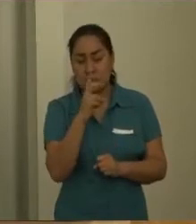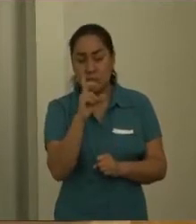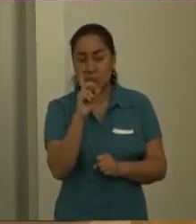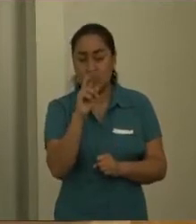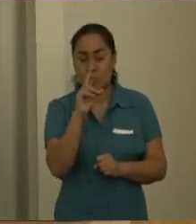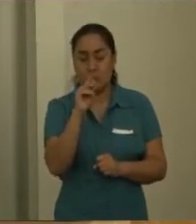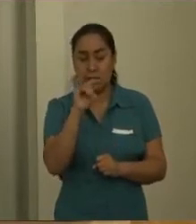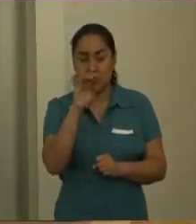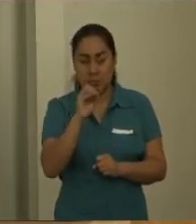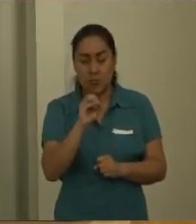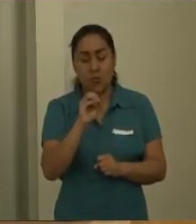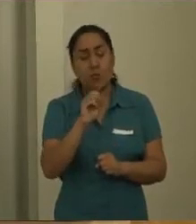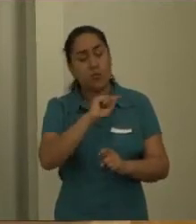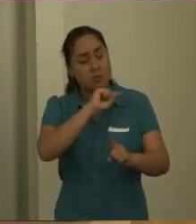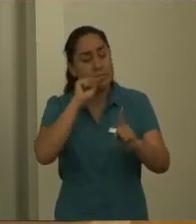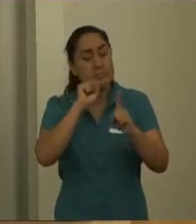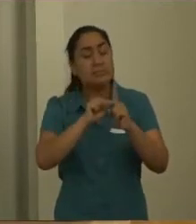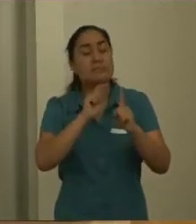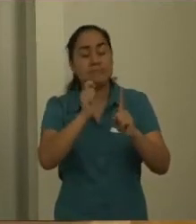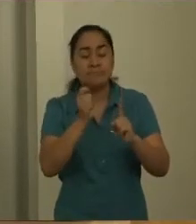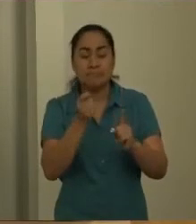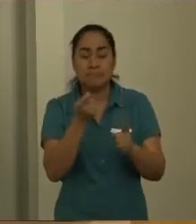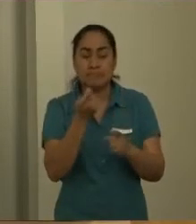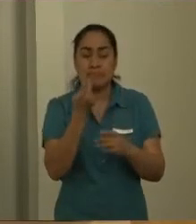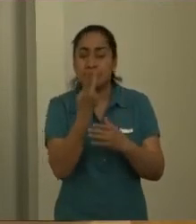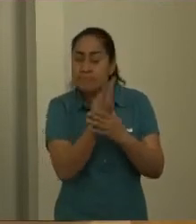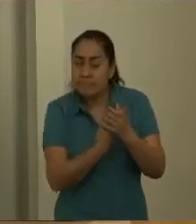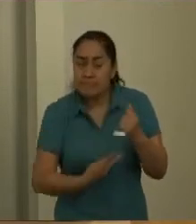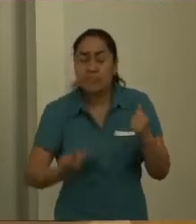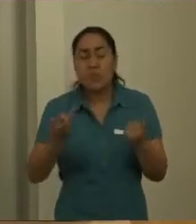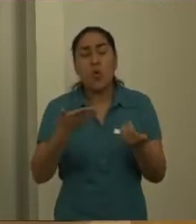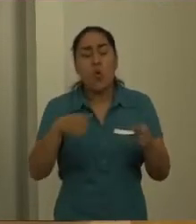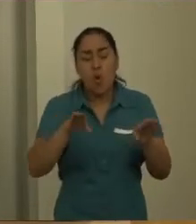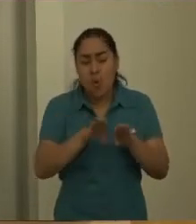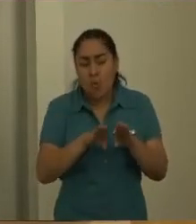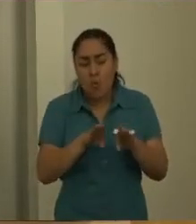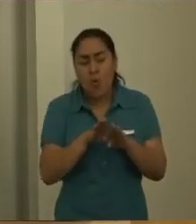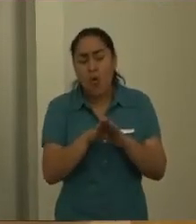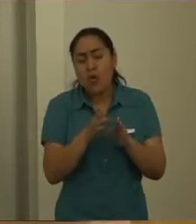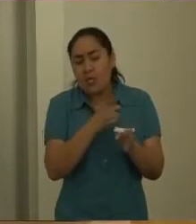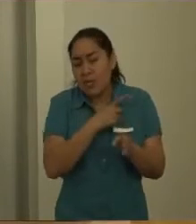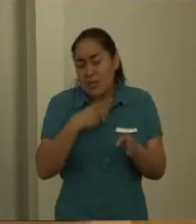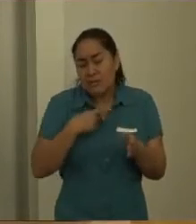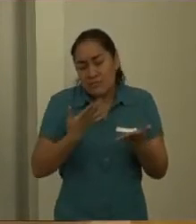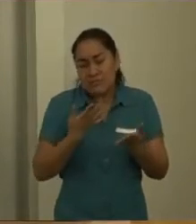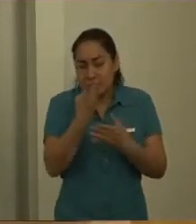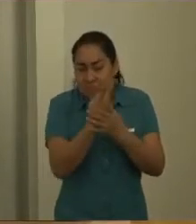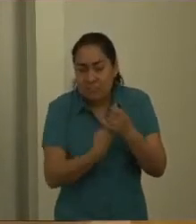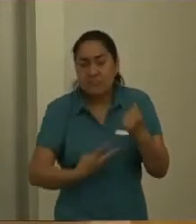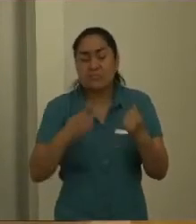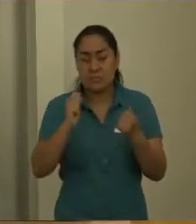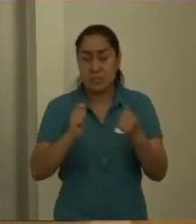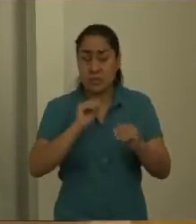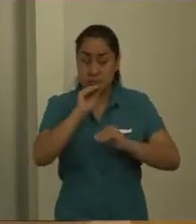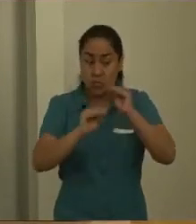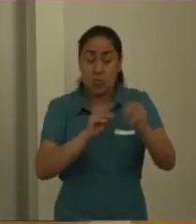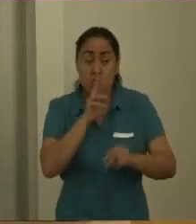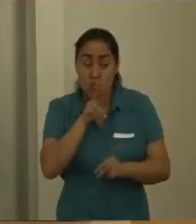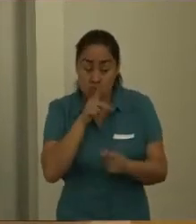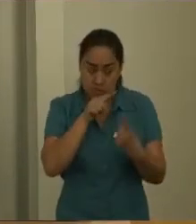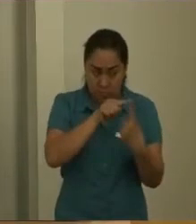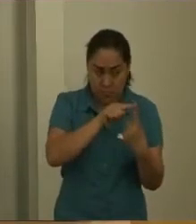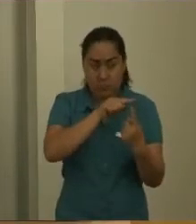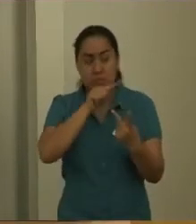respecto de la combinación de de sar de cómo debe darse la combinación entre el desarrollo y los derechos